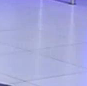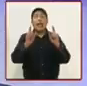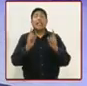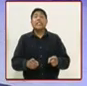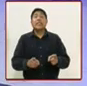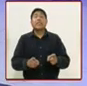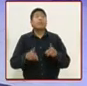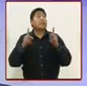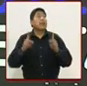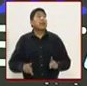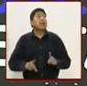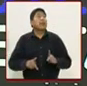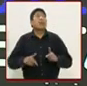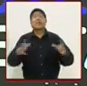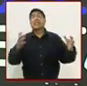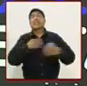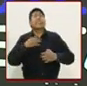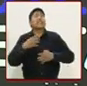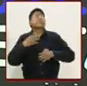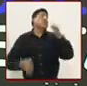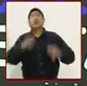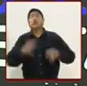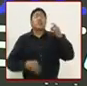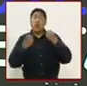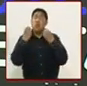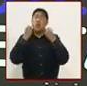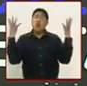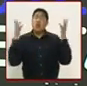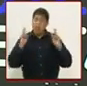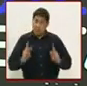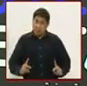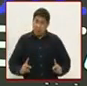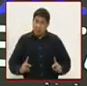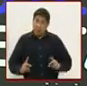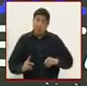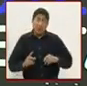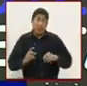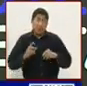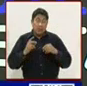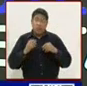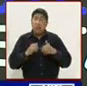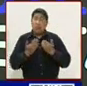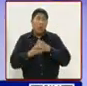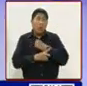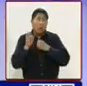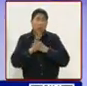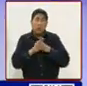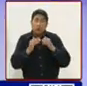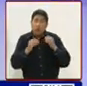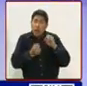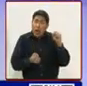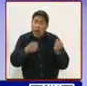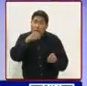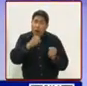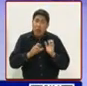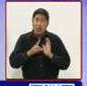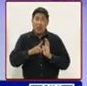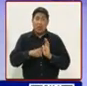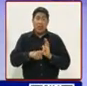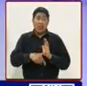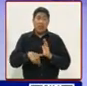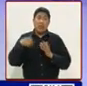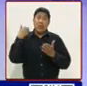Así es, las víctimas piden justicia. Múltiples víctimas llegaron, de Auteros, llegaron hasta la Fiscalía de la Ciudad del Alto Yon para poder